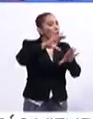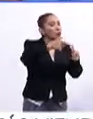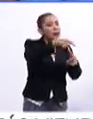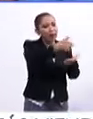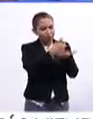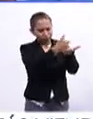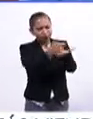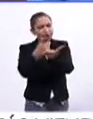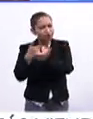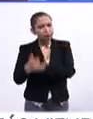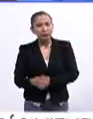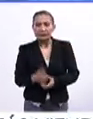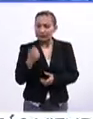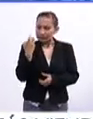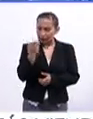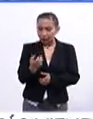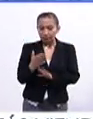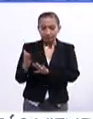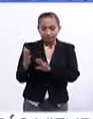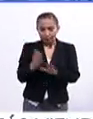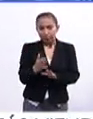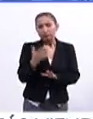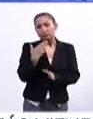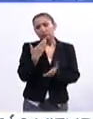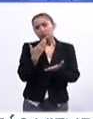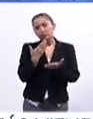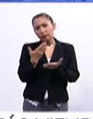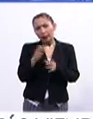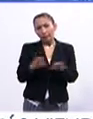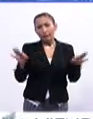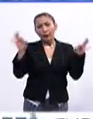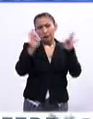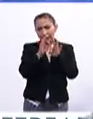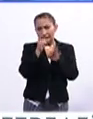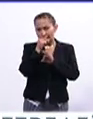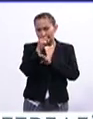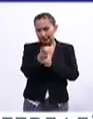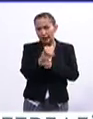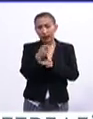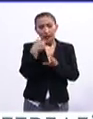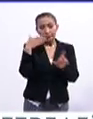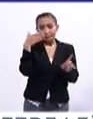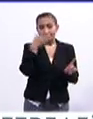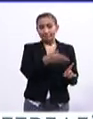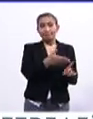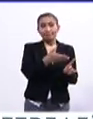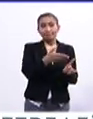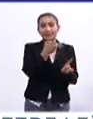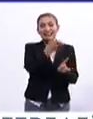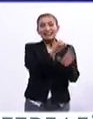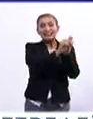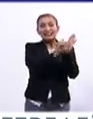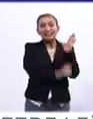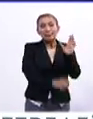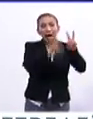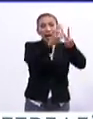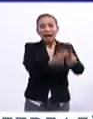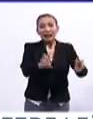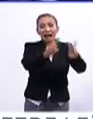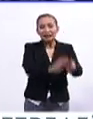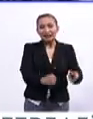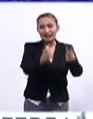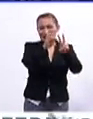comunidad académica. Exacto. Por una parte, aunque también es importante aclarar, por una parte estos sistemas de análisis de